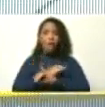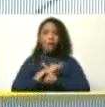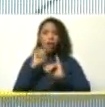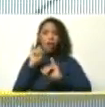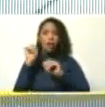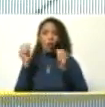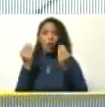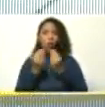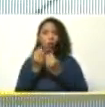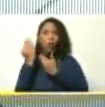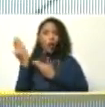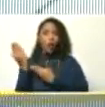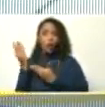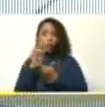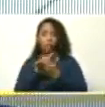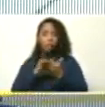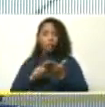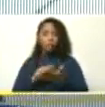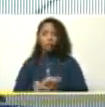él esta lectura.